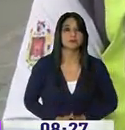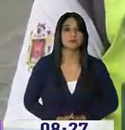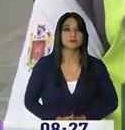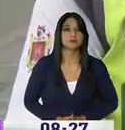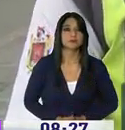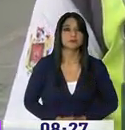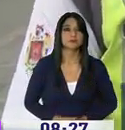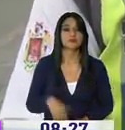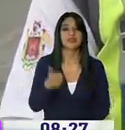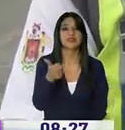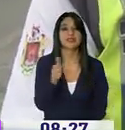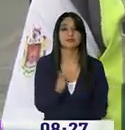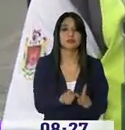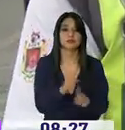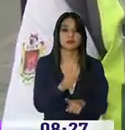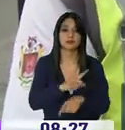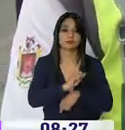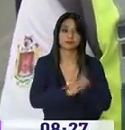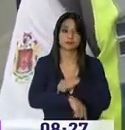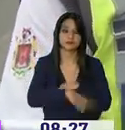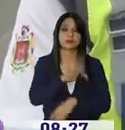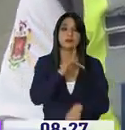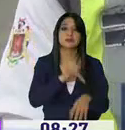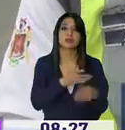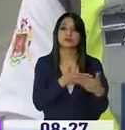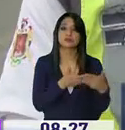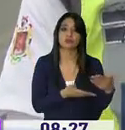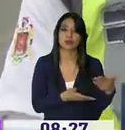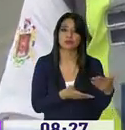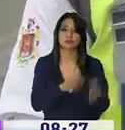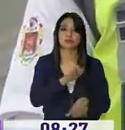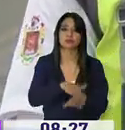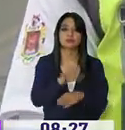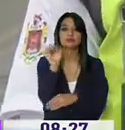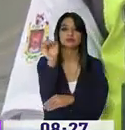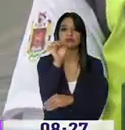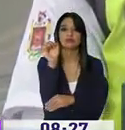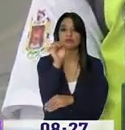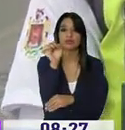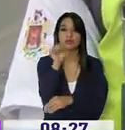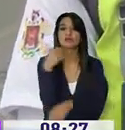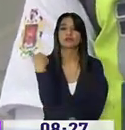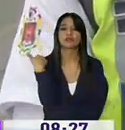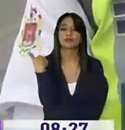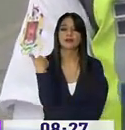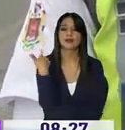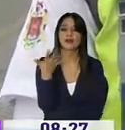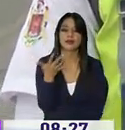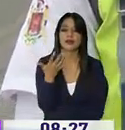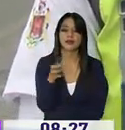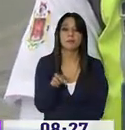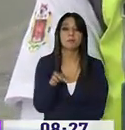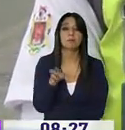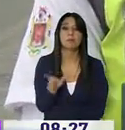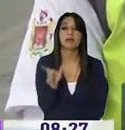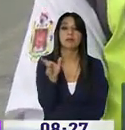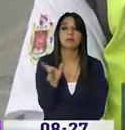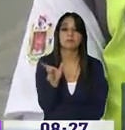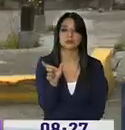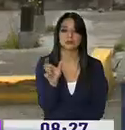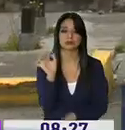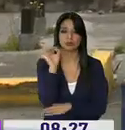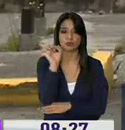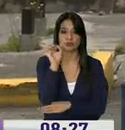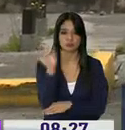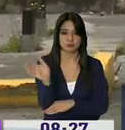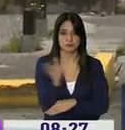10 citaciones porque los conductores circulan sin portar la licencia de conducir. En